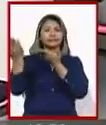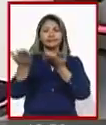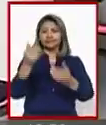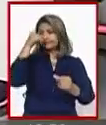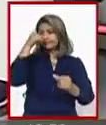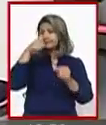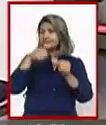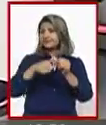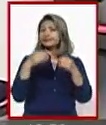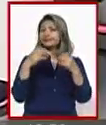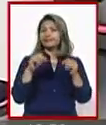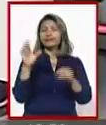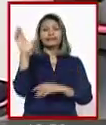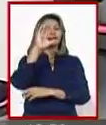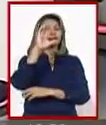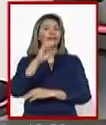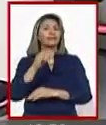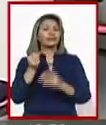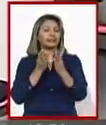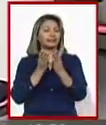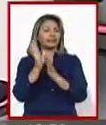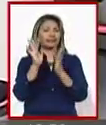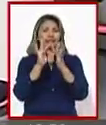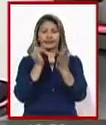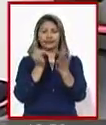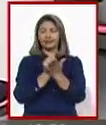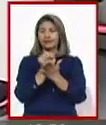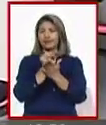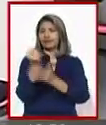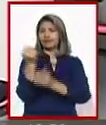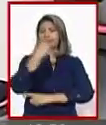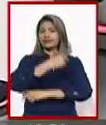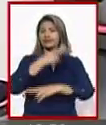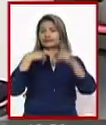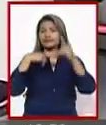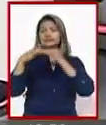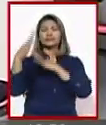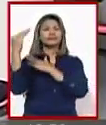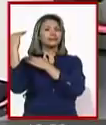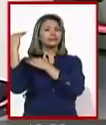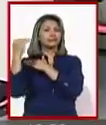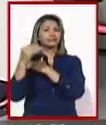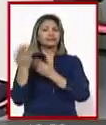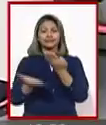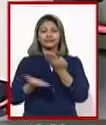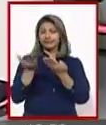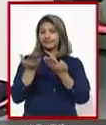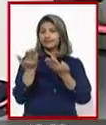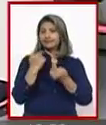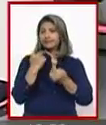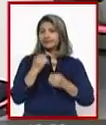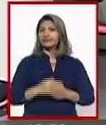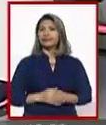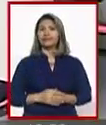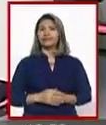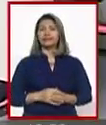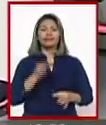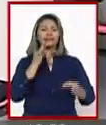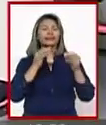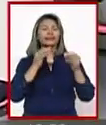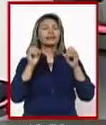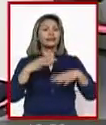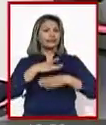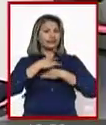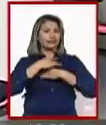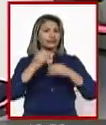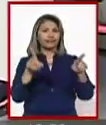y recordarle que usted puede buscarnos a través de las redes sociales Al Día Noticias Santa Cruz. Es muy fácil, muy sencillo. En Facebook puede darle